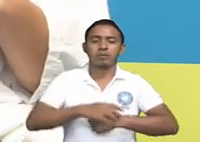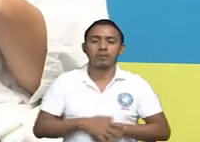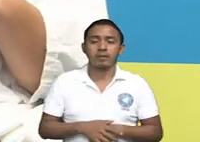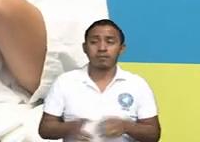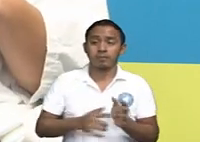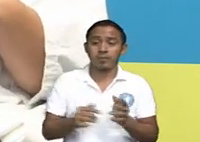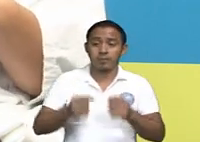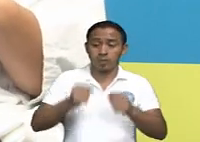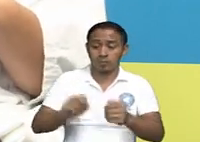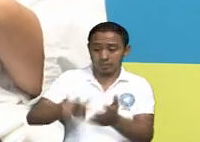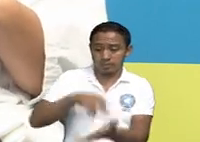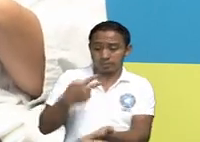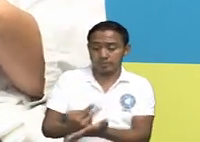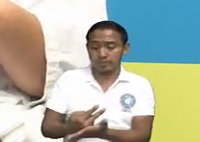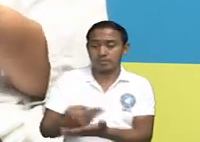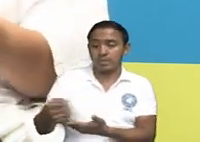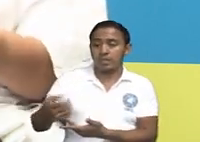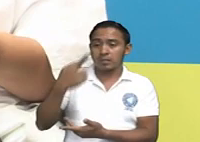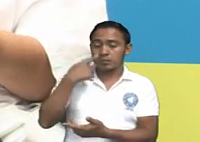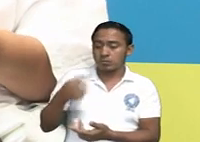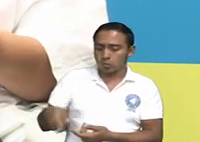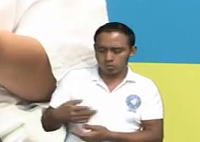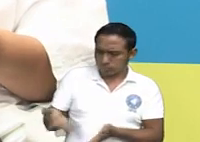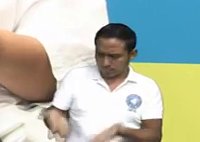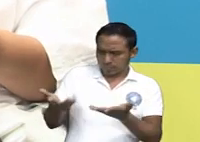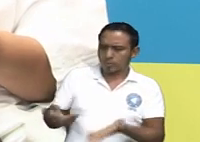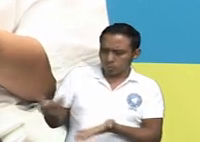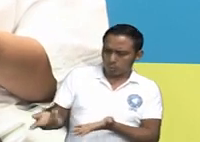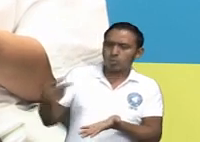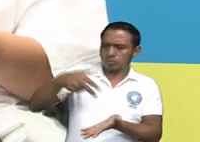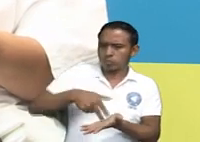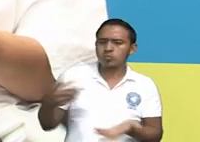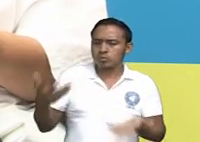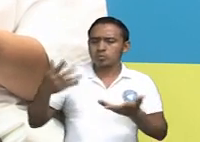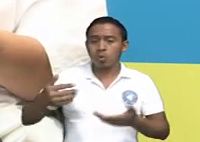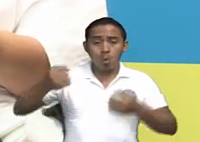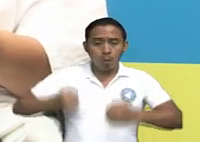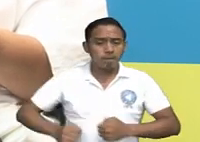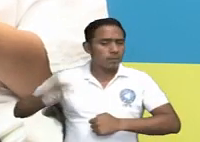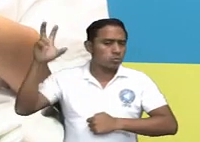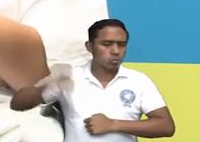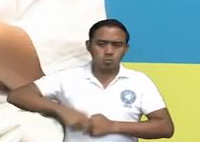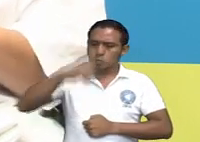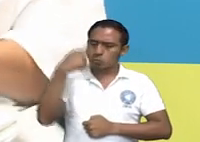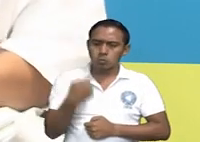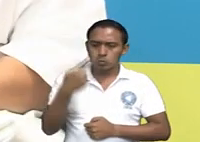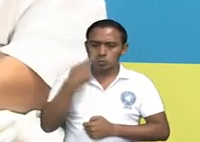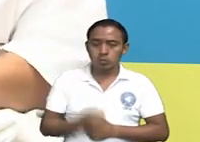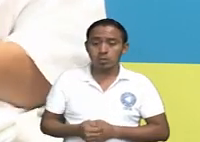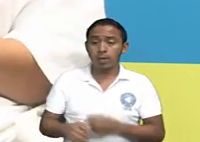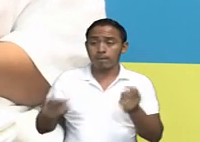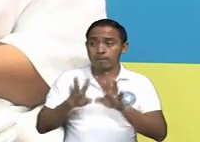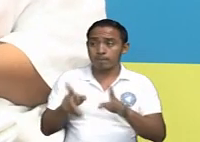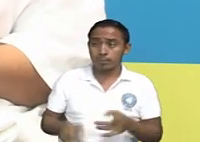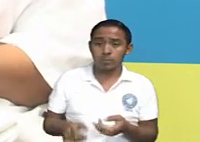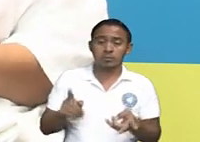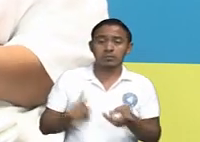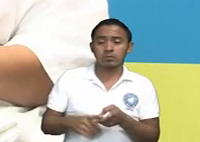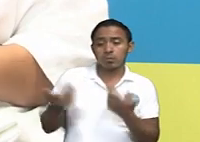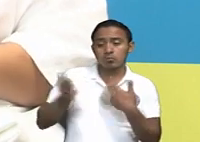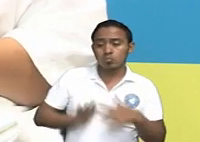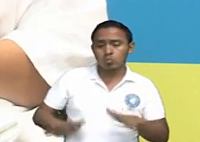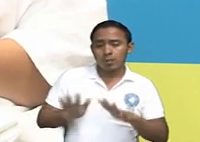se cae y llora, levántate porque vos, los hombres no lloran. Y si sos niña, tenés que ser